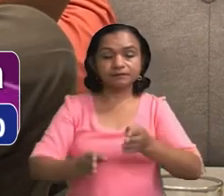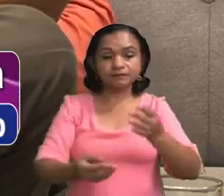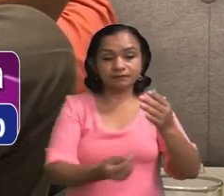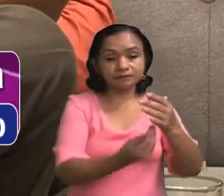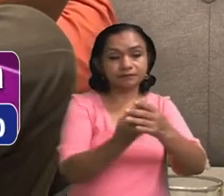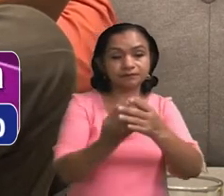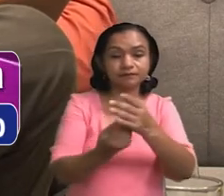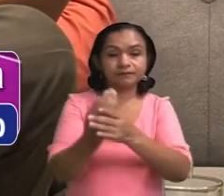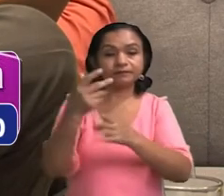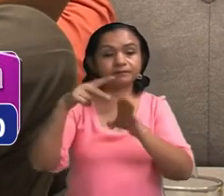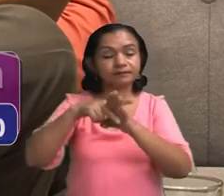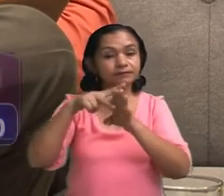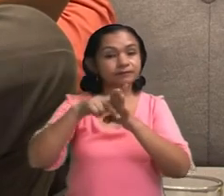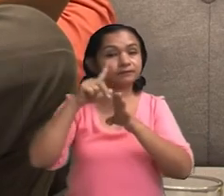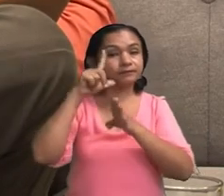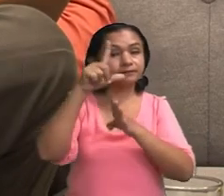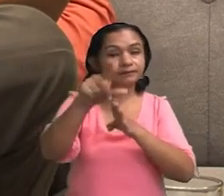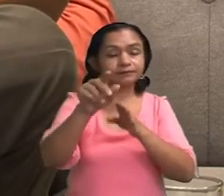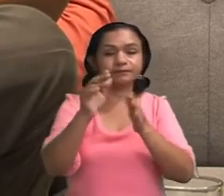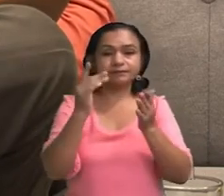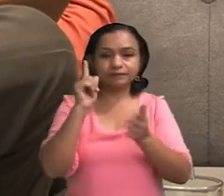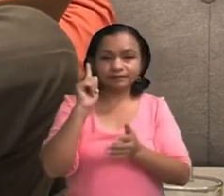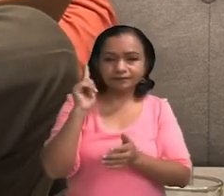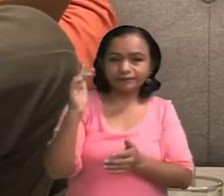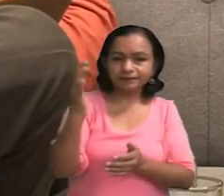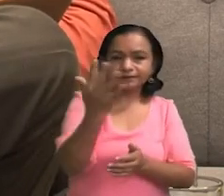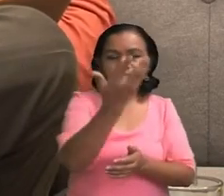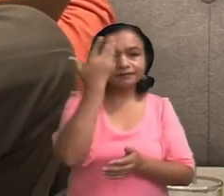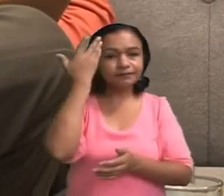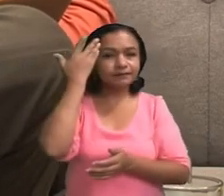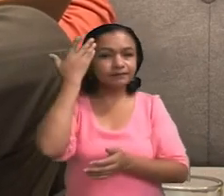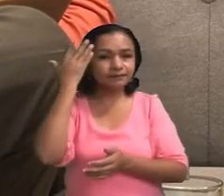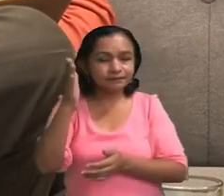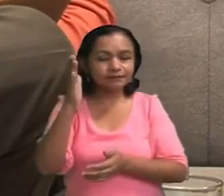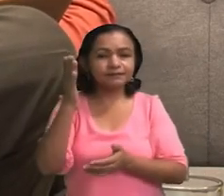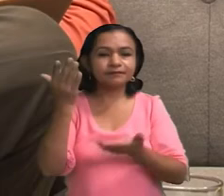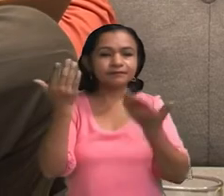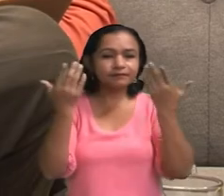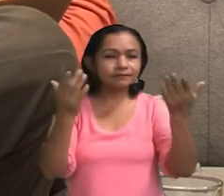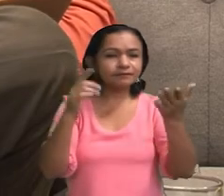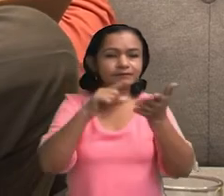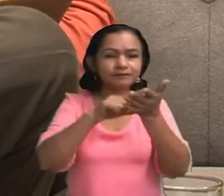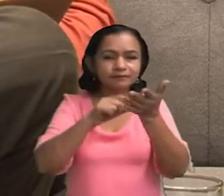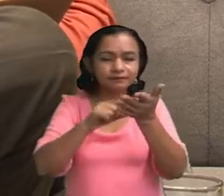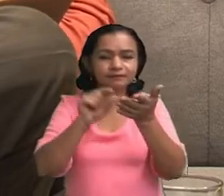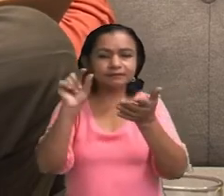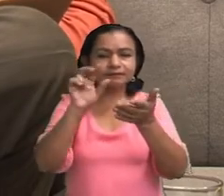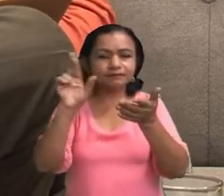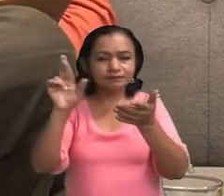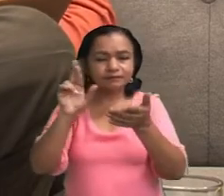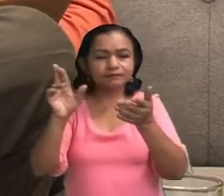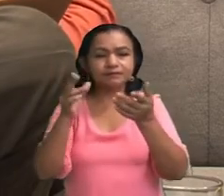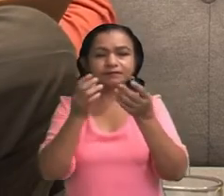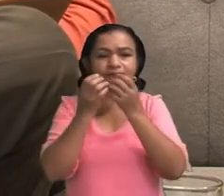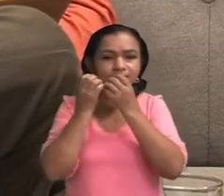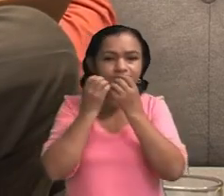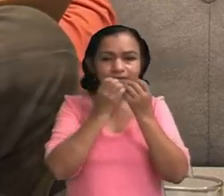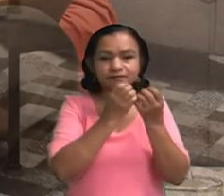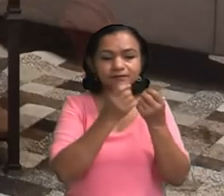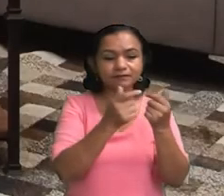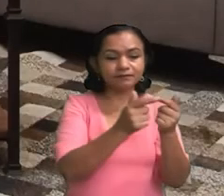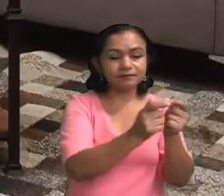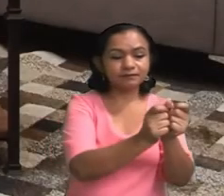campesina. Principalmente todos sabemos que la producción de granos básicos en Nicaragua es una actividad de